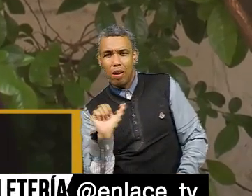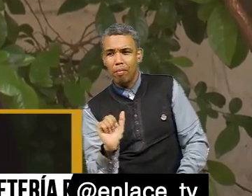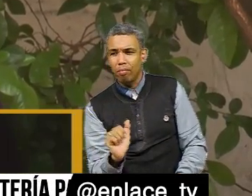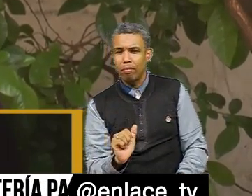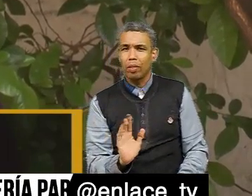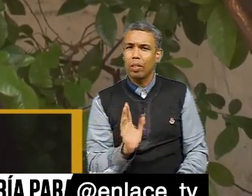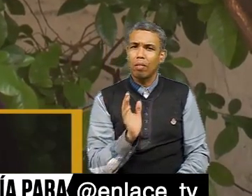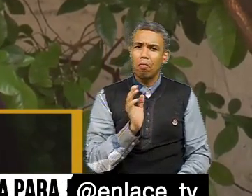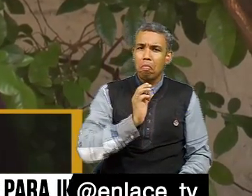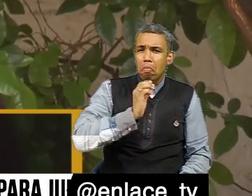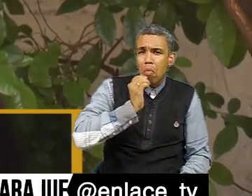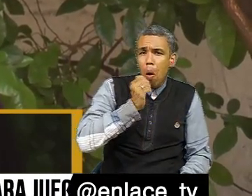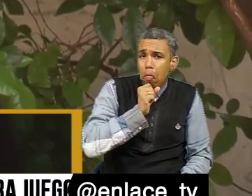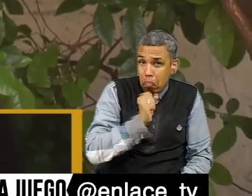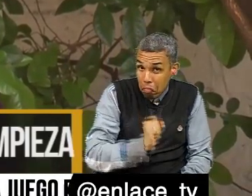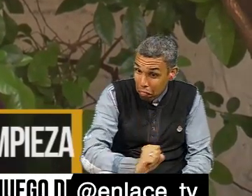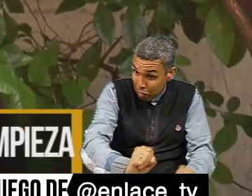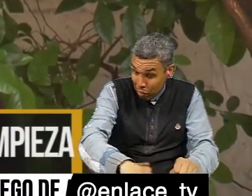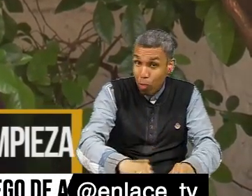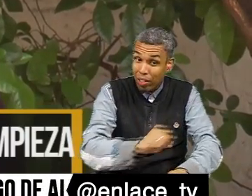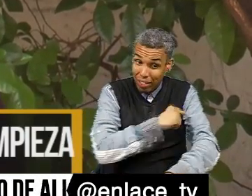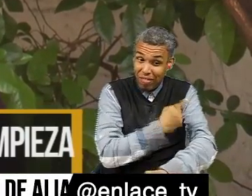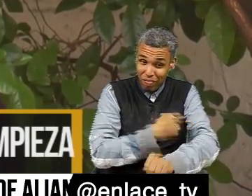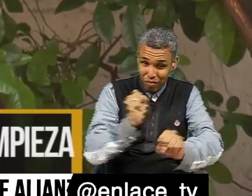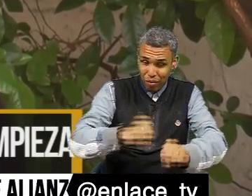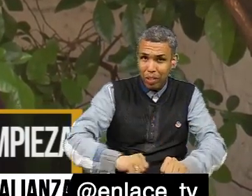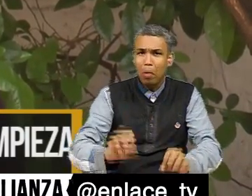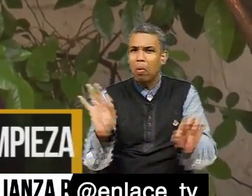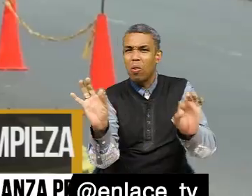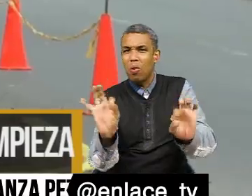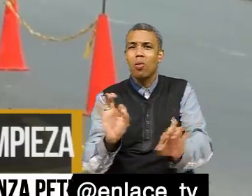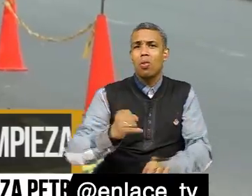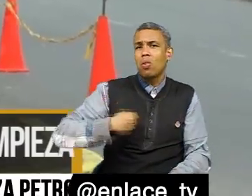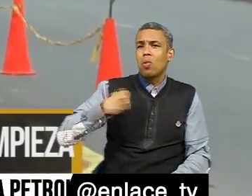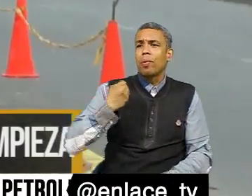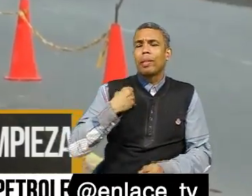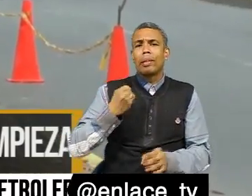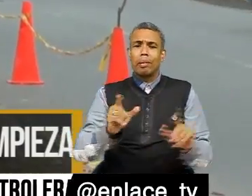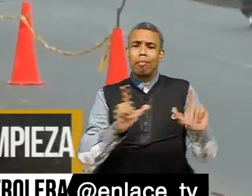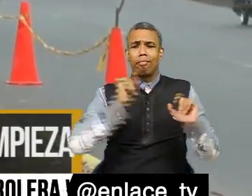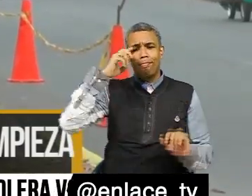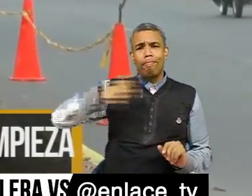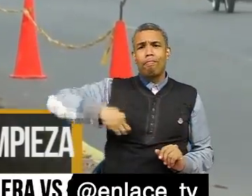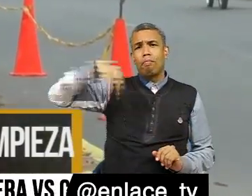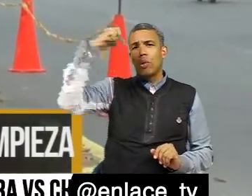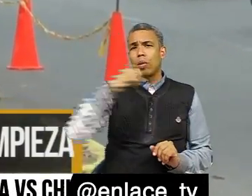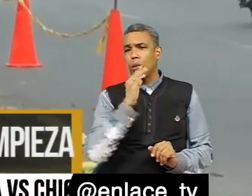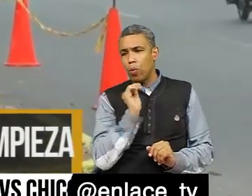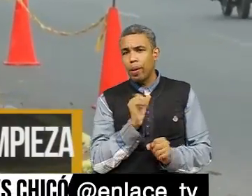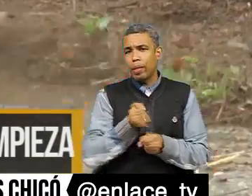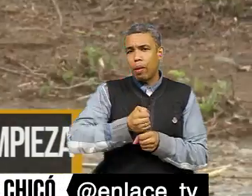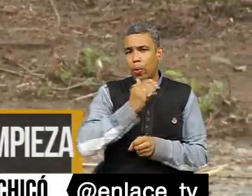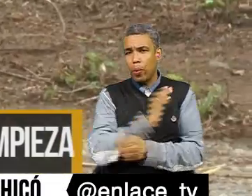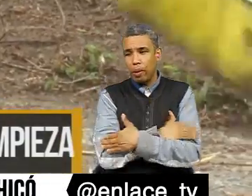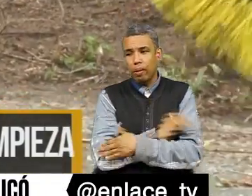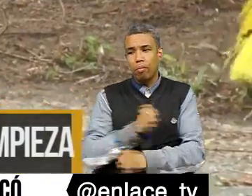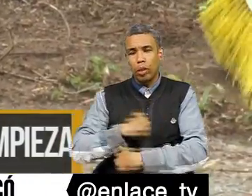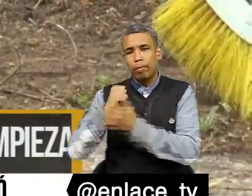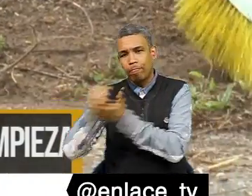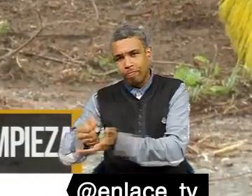adultos mayores y de jóvenes que no tienen un perfil profesional. En el marco de la campaña oficial del gobierno de Darío Echeverri,